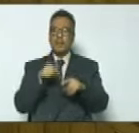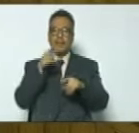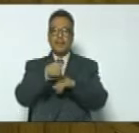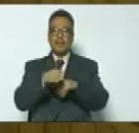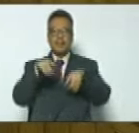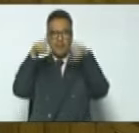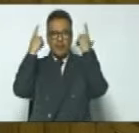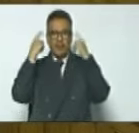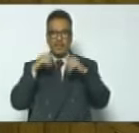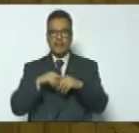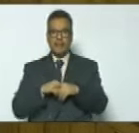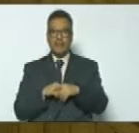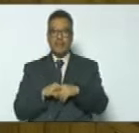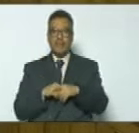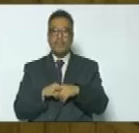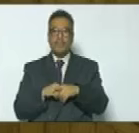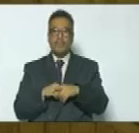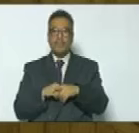de la Guaira.